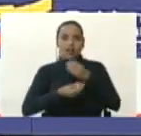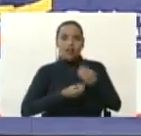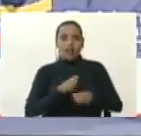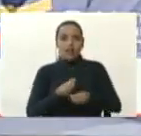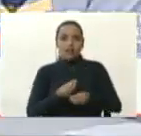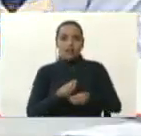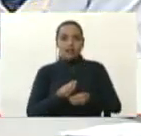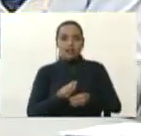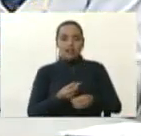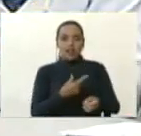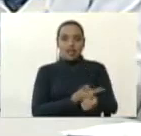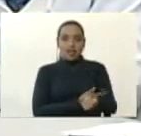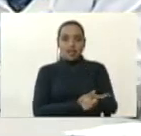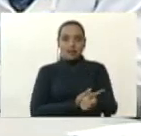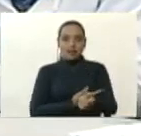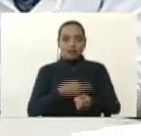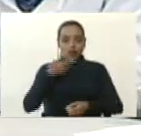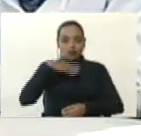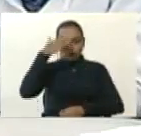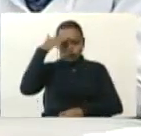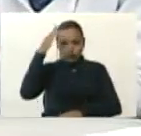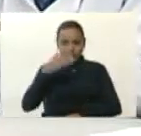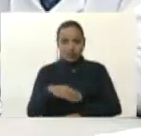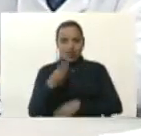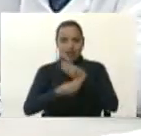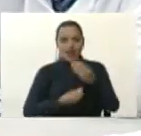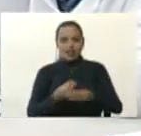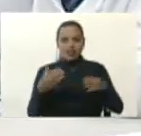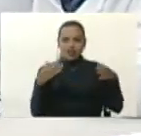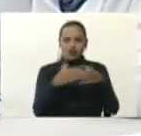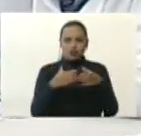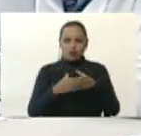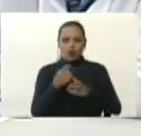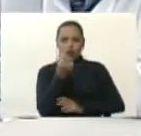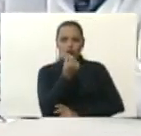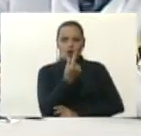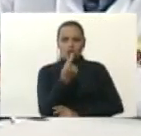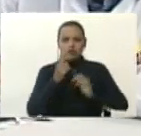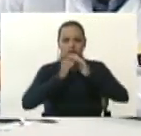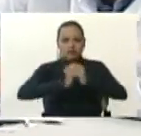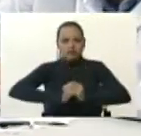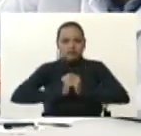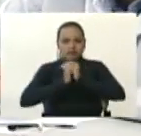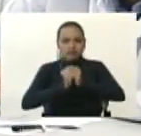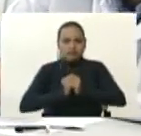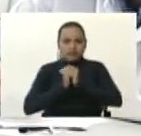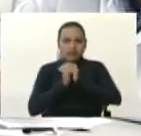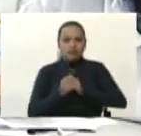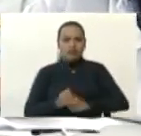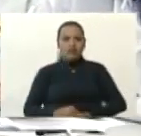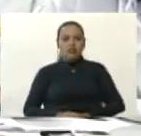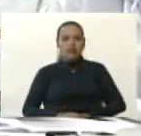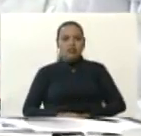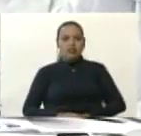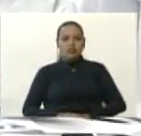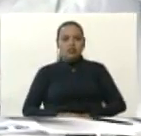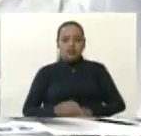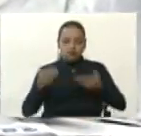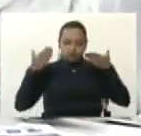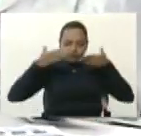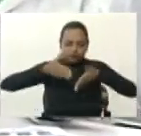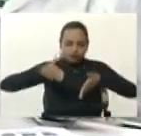hermanos musulmanes hacen los rezos en grupos de 11 piedras, me estaba explicando. Y van concentrando toda su